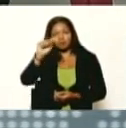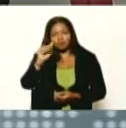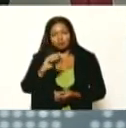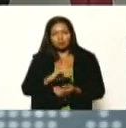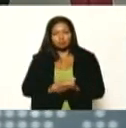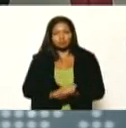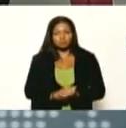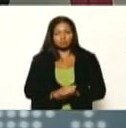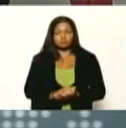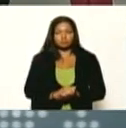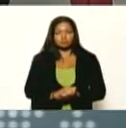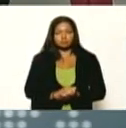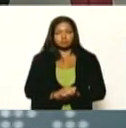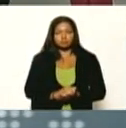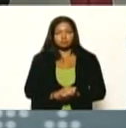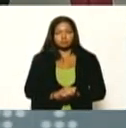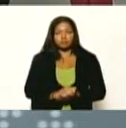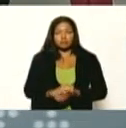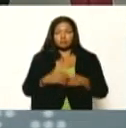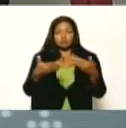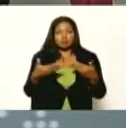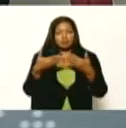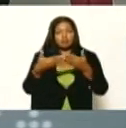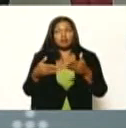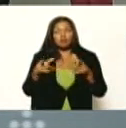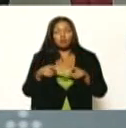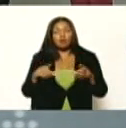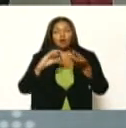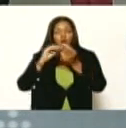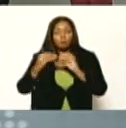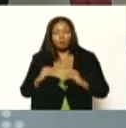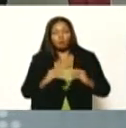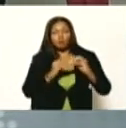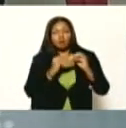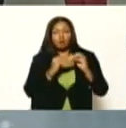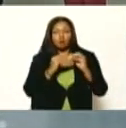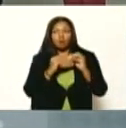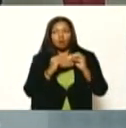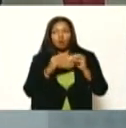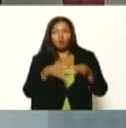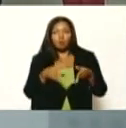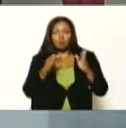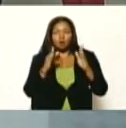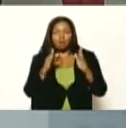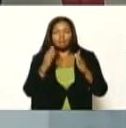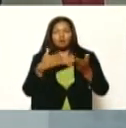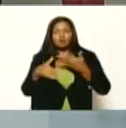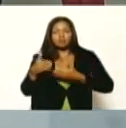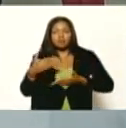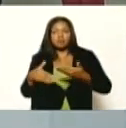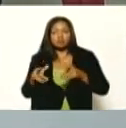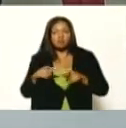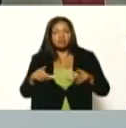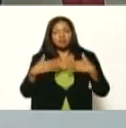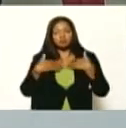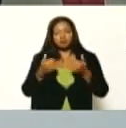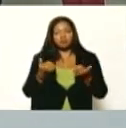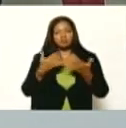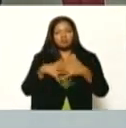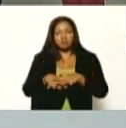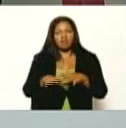Luisa, para entregar las obras de rehabilitación de los servicios de área de salud